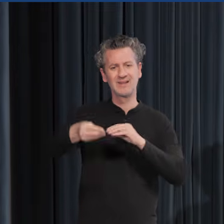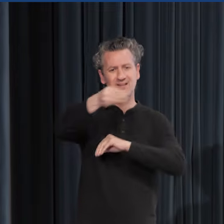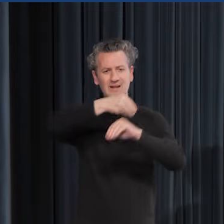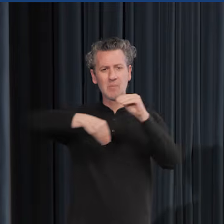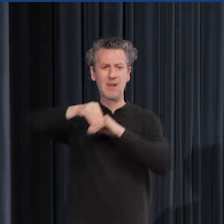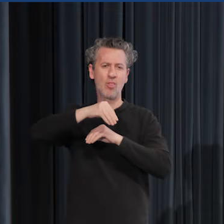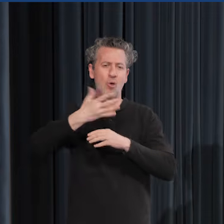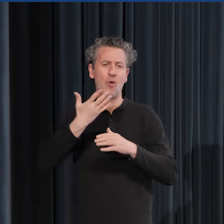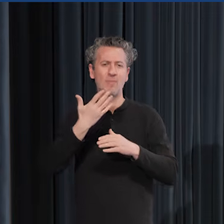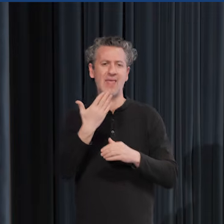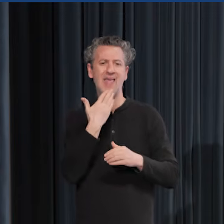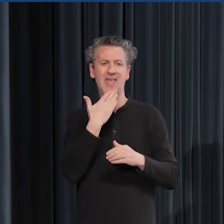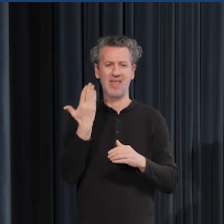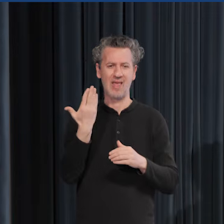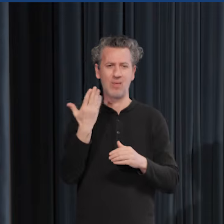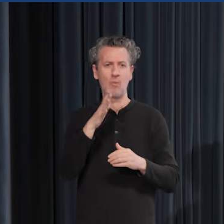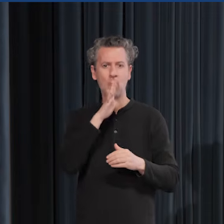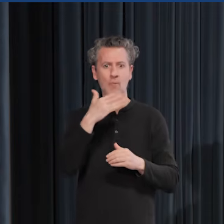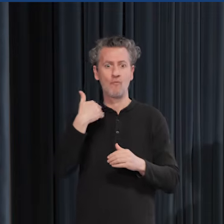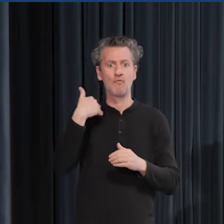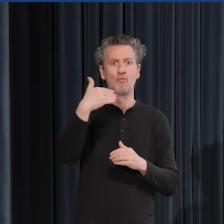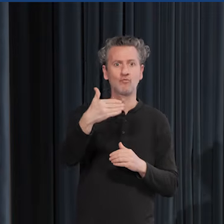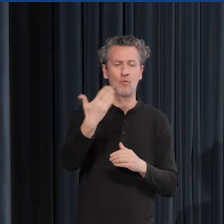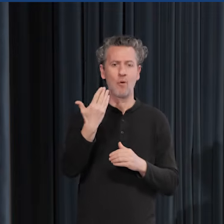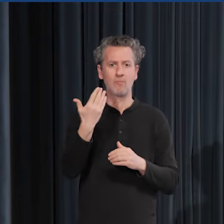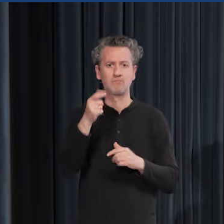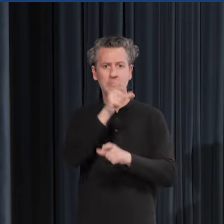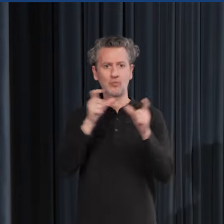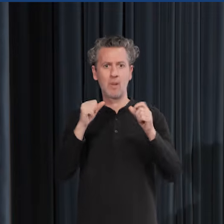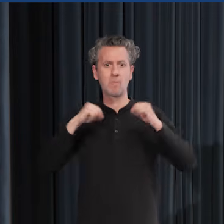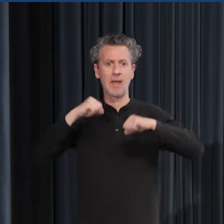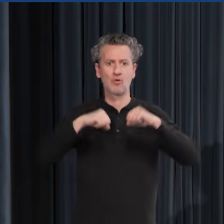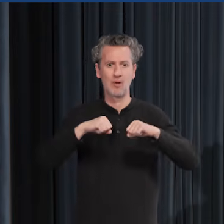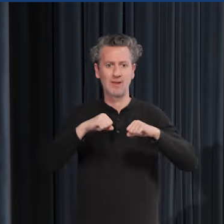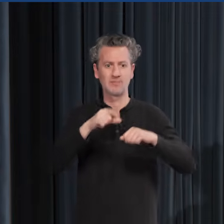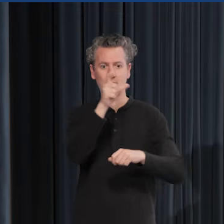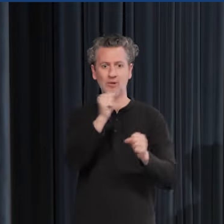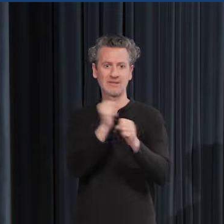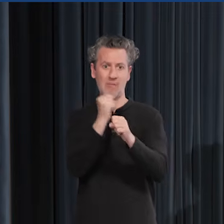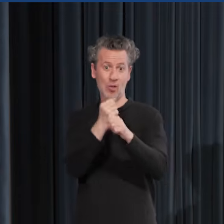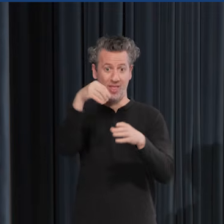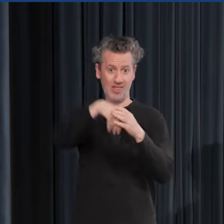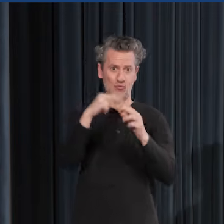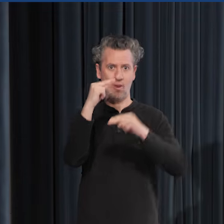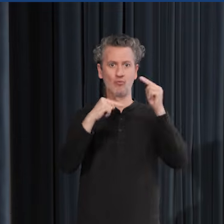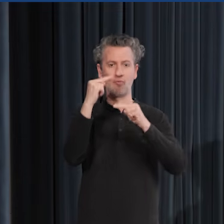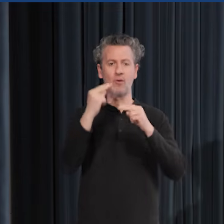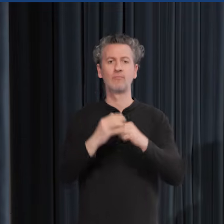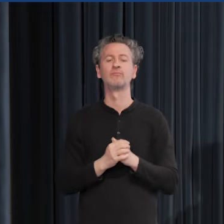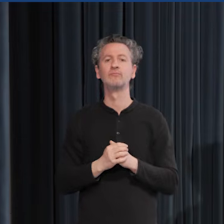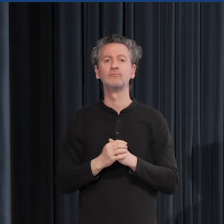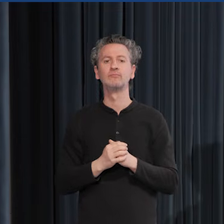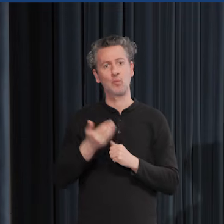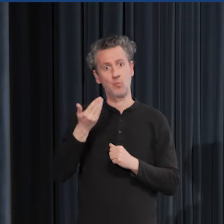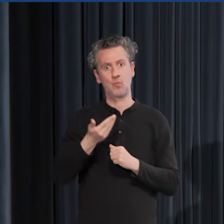generacional debido al envejecimiento de la población, de la población empleada.